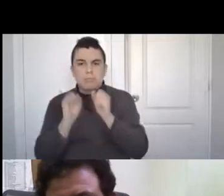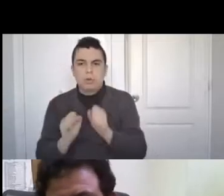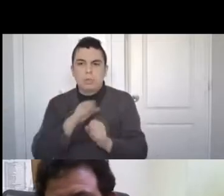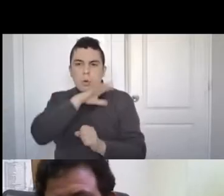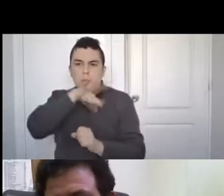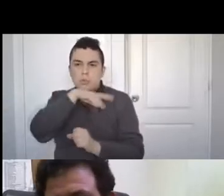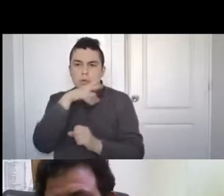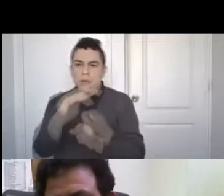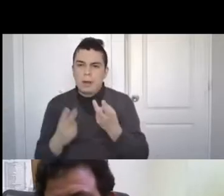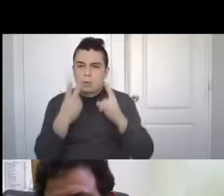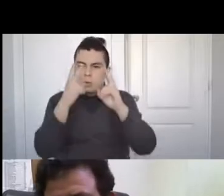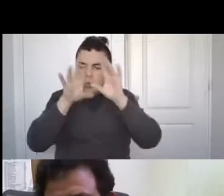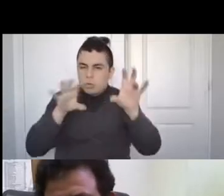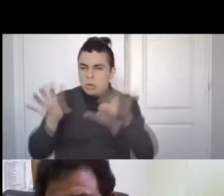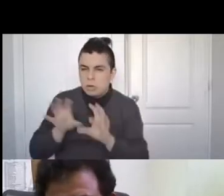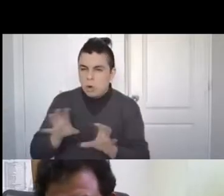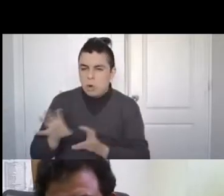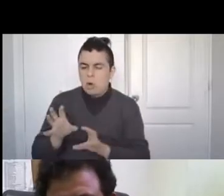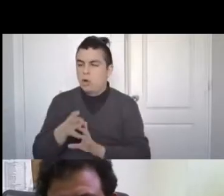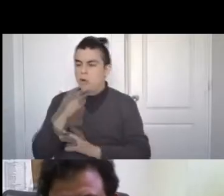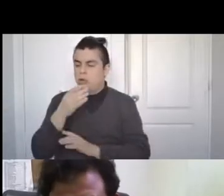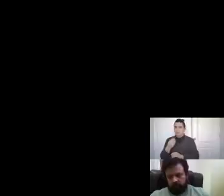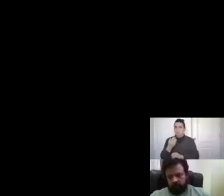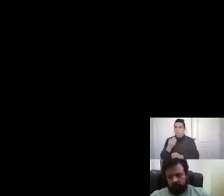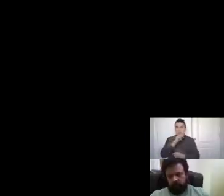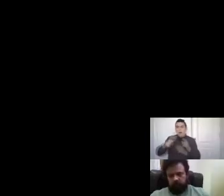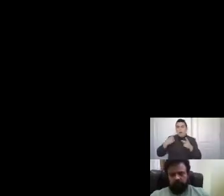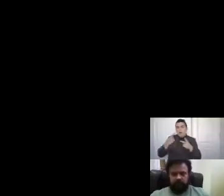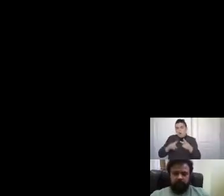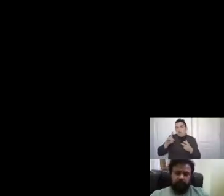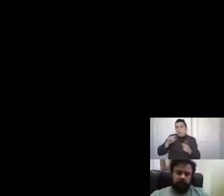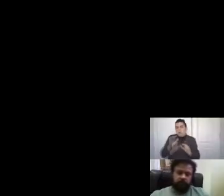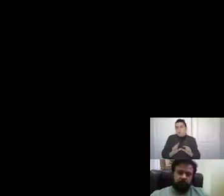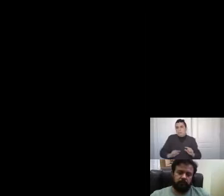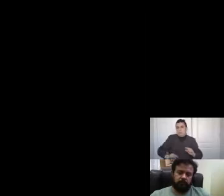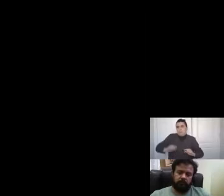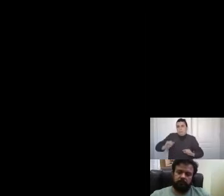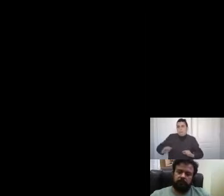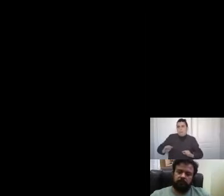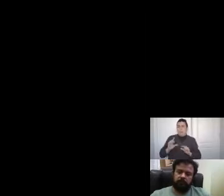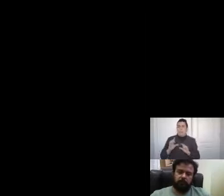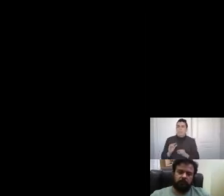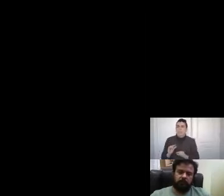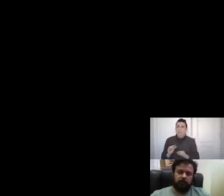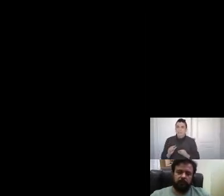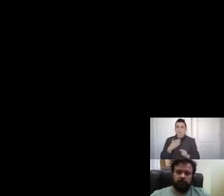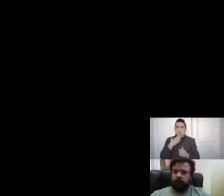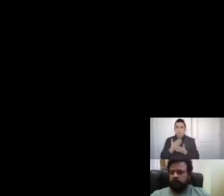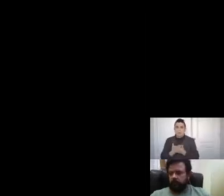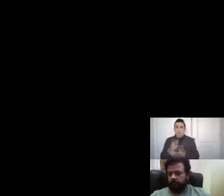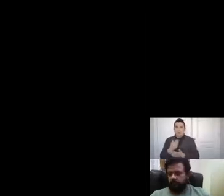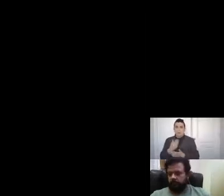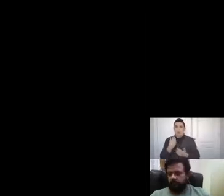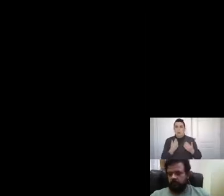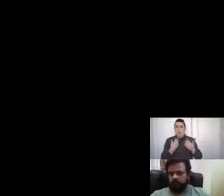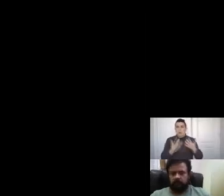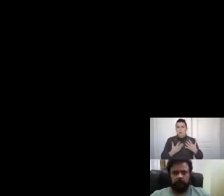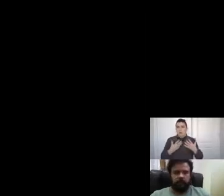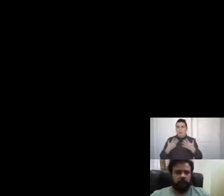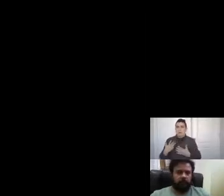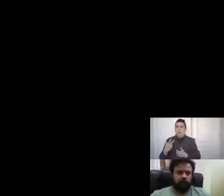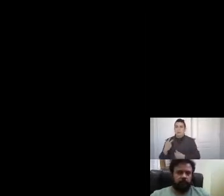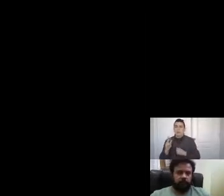¿cierto?, después tuvimos otro brote, un poco más pequeño, pero brote al fin y al cabo, ¿cierto?, en 1998, que